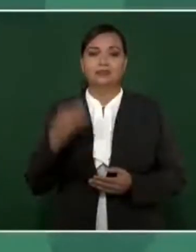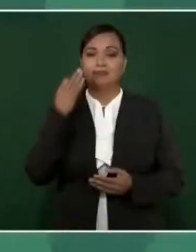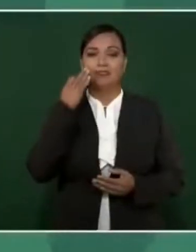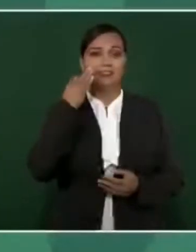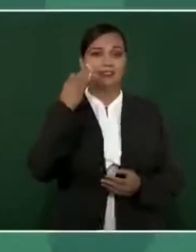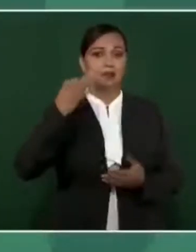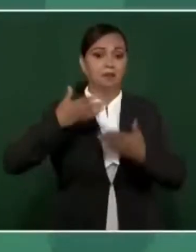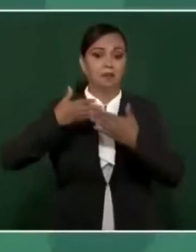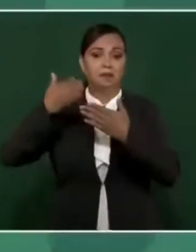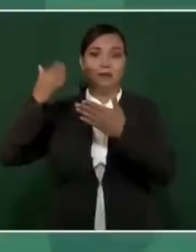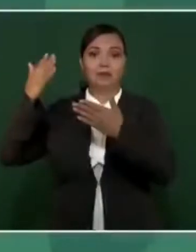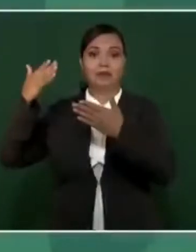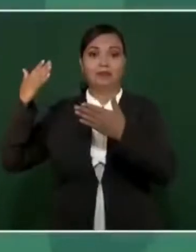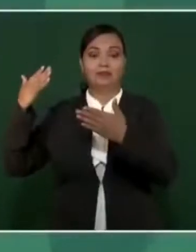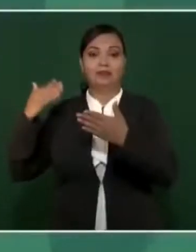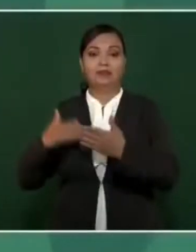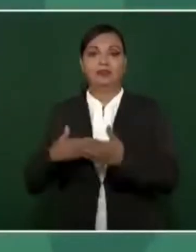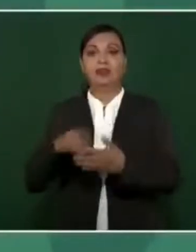...1977.